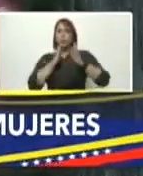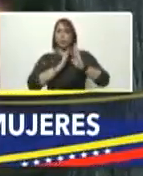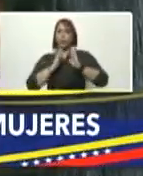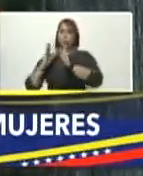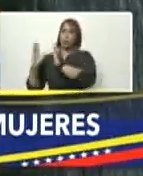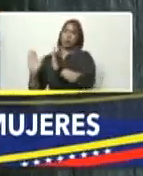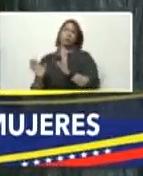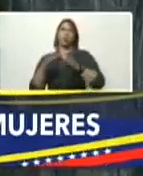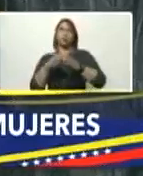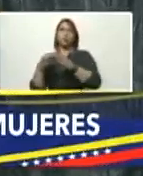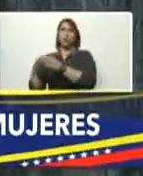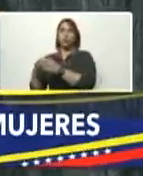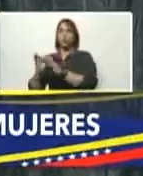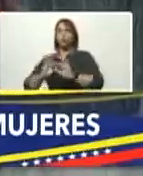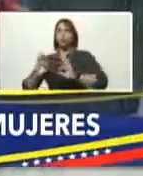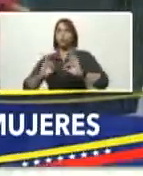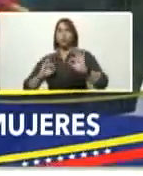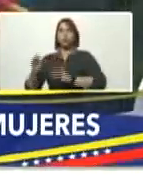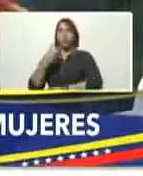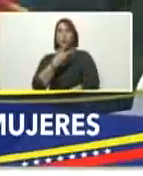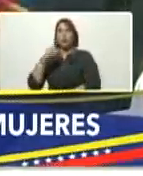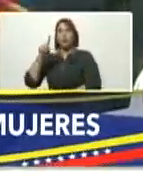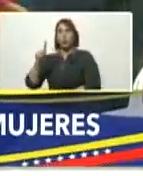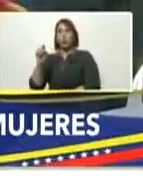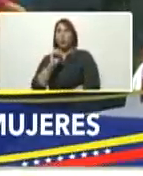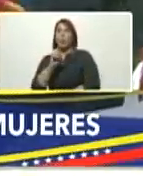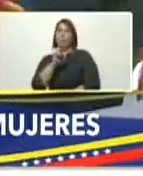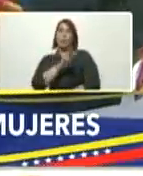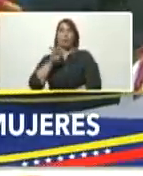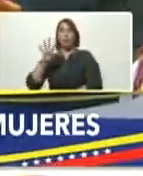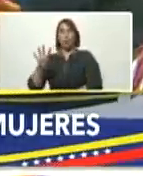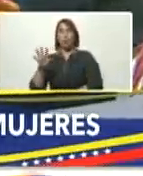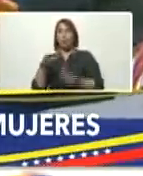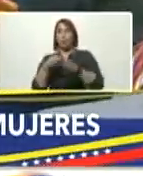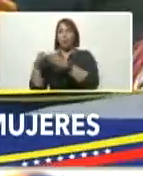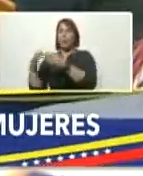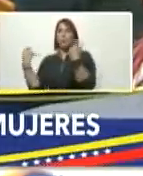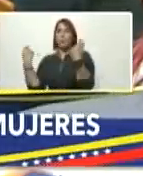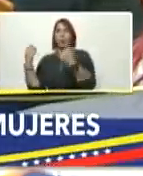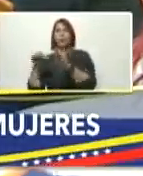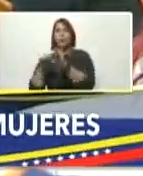equipos preparatorios, los 24 equipos promotores,